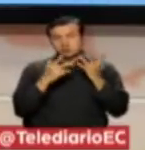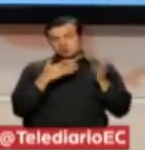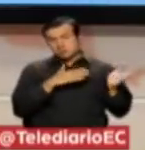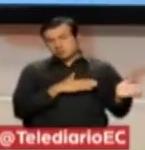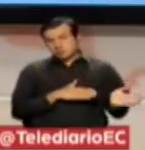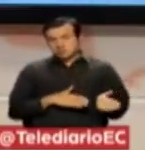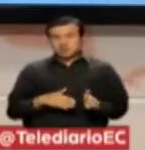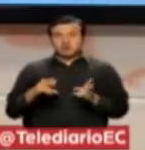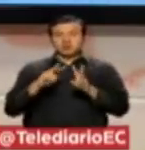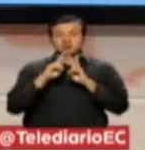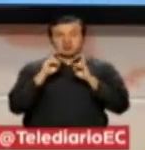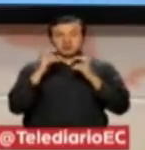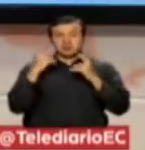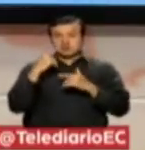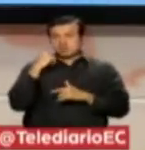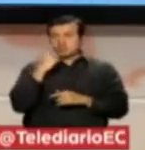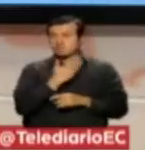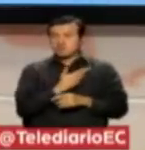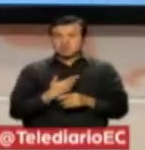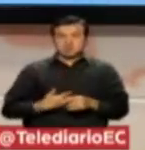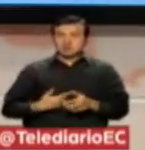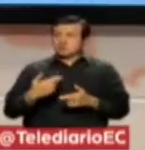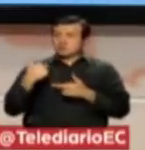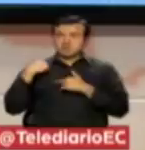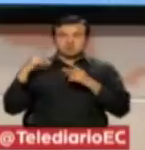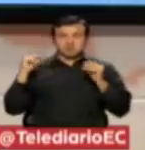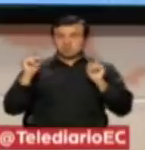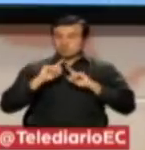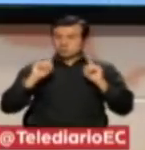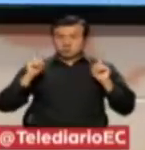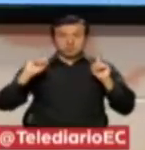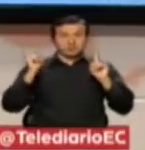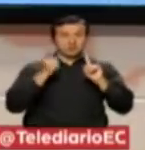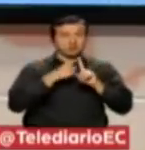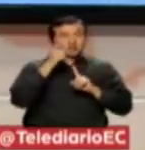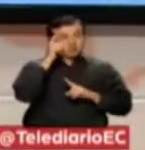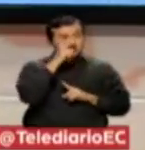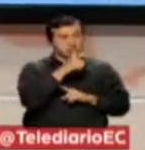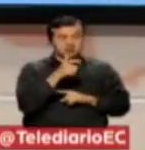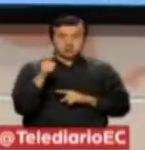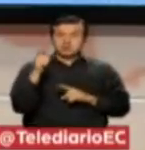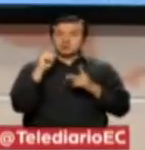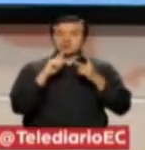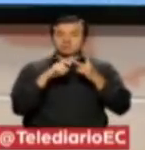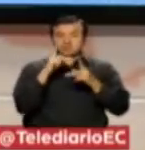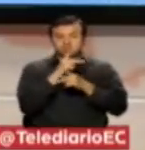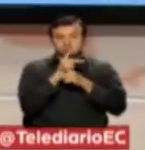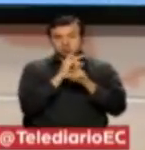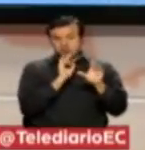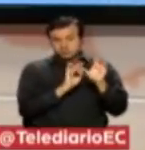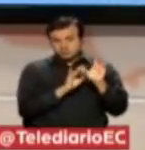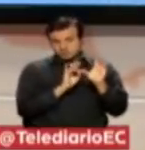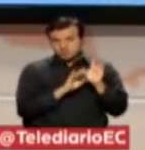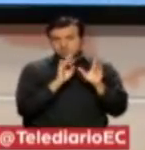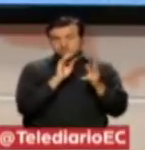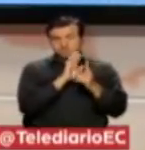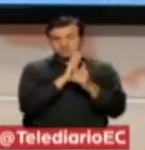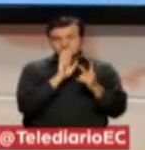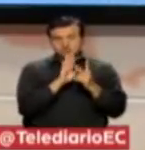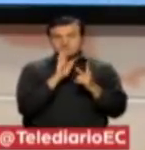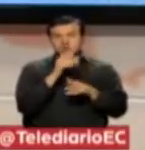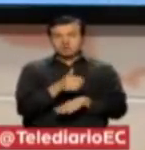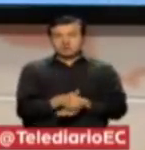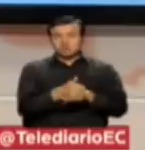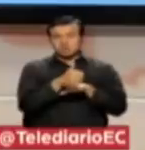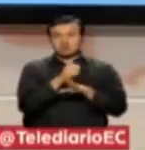apretado distintos temas a pesar de que al Ejecutivo no le corresponde esto. Esto le corresponde a la Fiscalía, le corresponde al Consejo de Participación Ciudadana, porque son ellos los que están